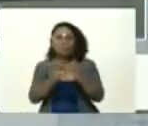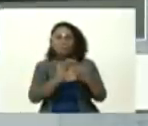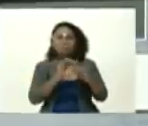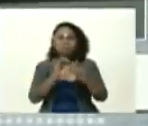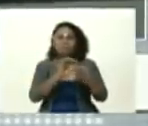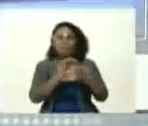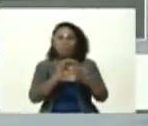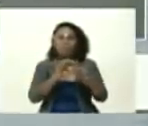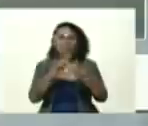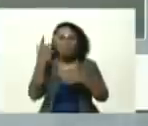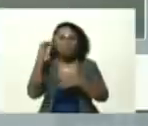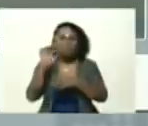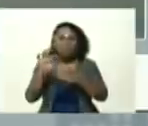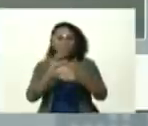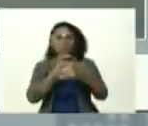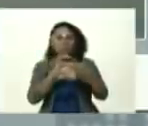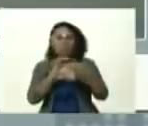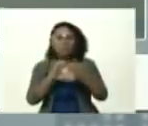por la Unidad.